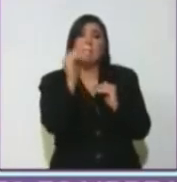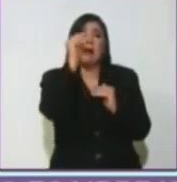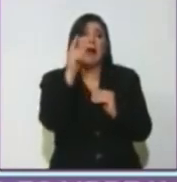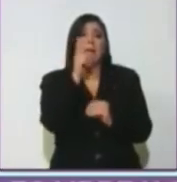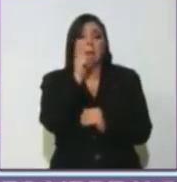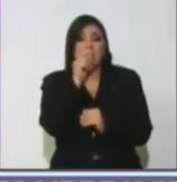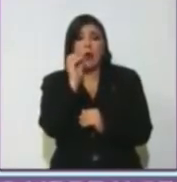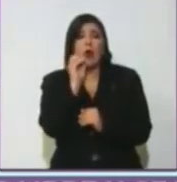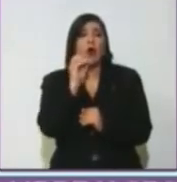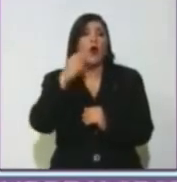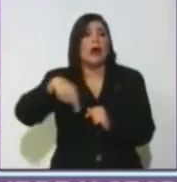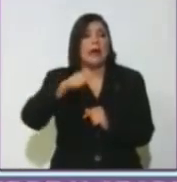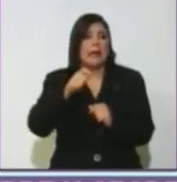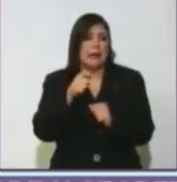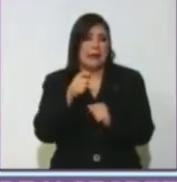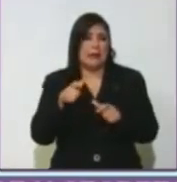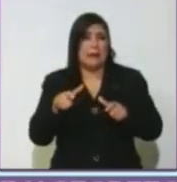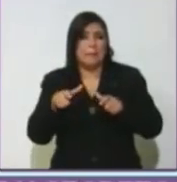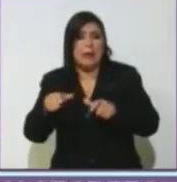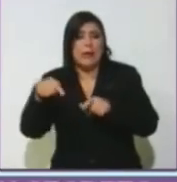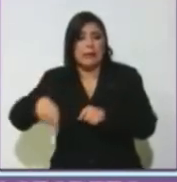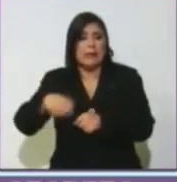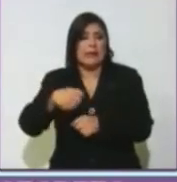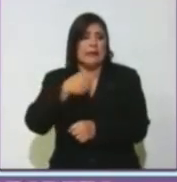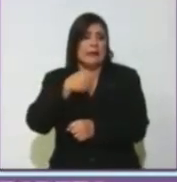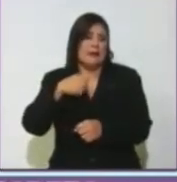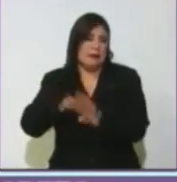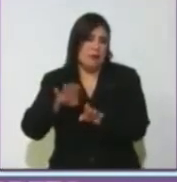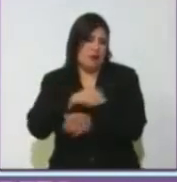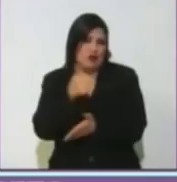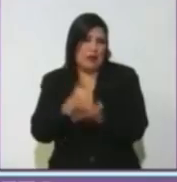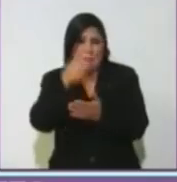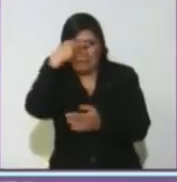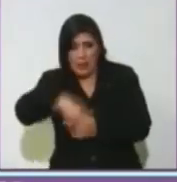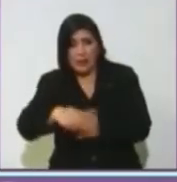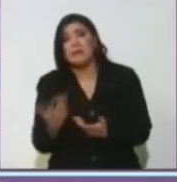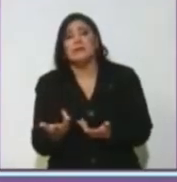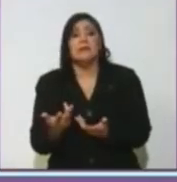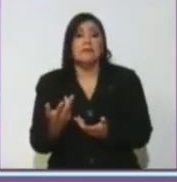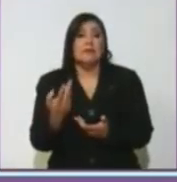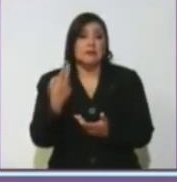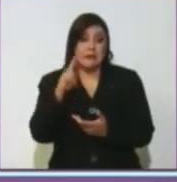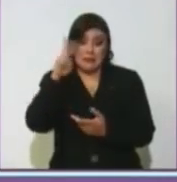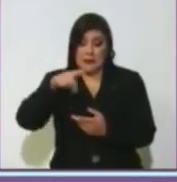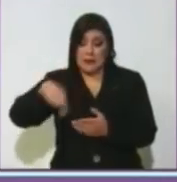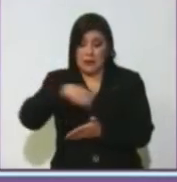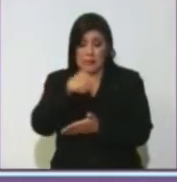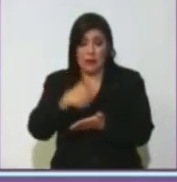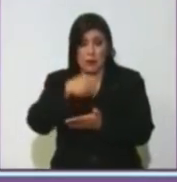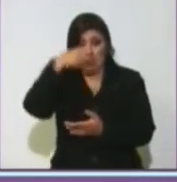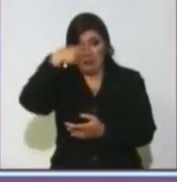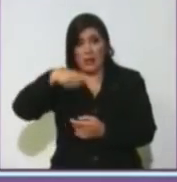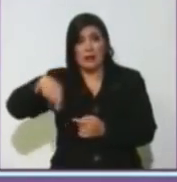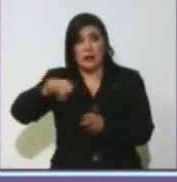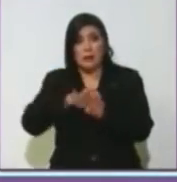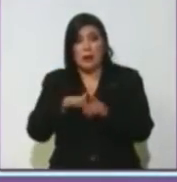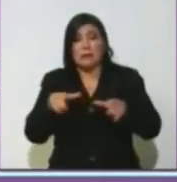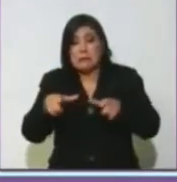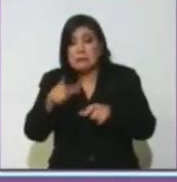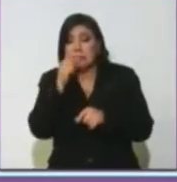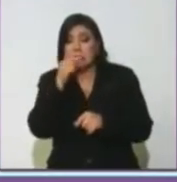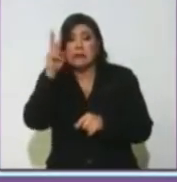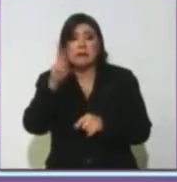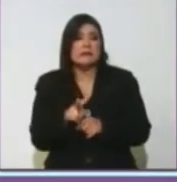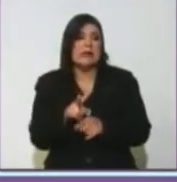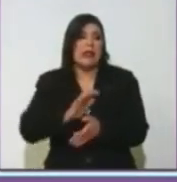policía o las fuerzas de seguridad en la ciudad de mexico realmente nuestras fuerzas de seguridad están siendo